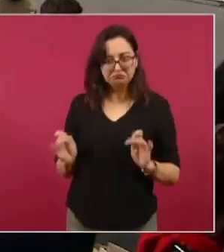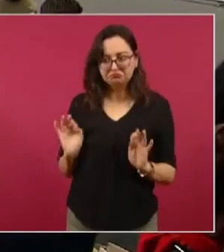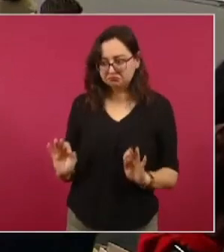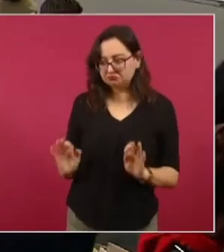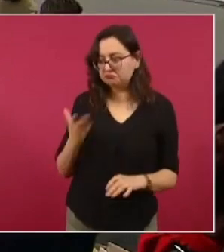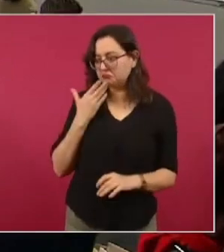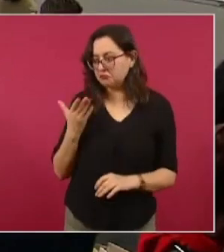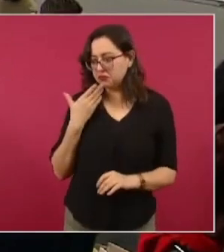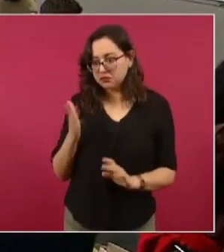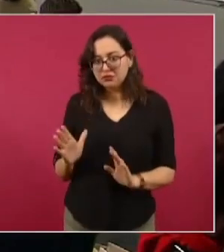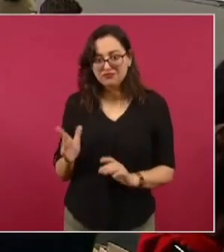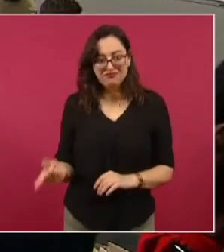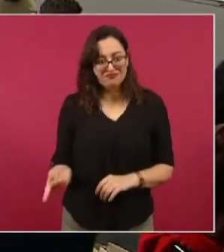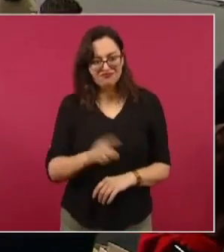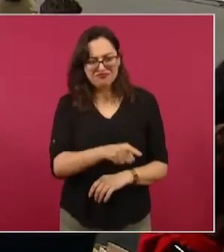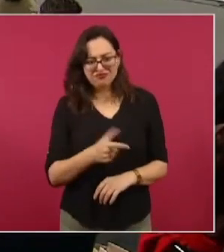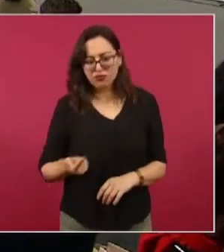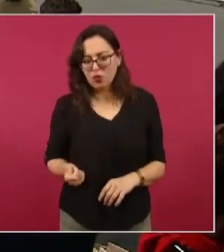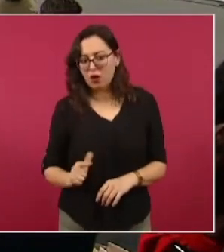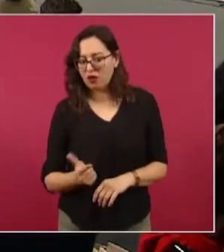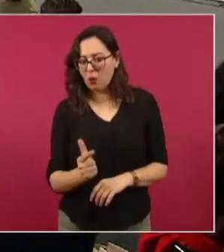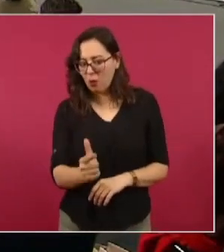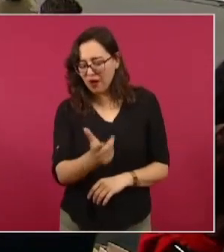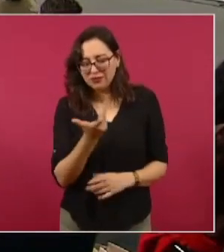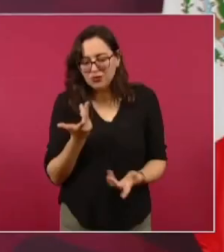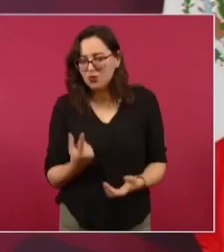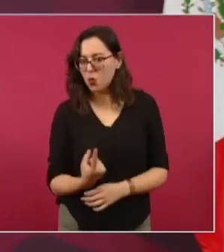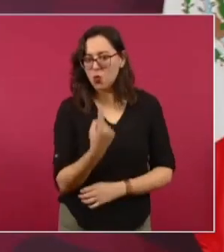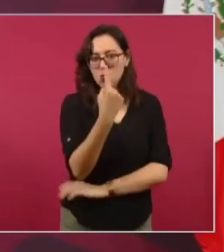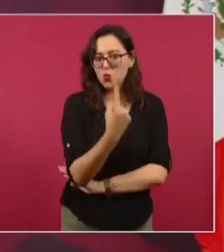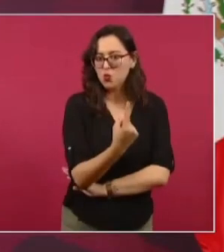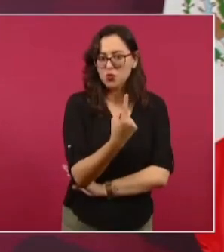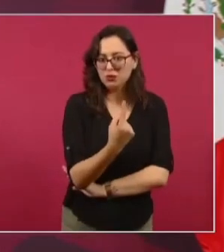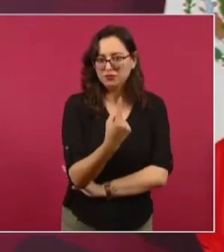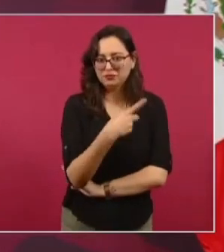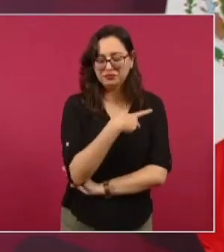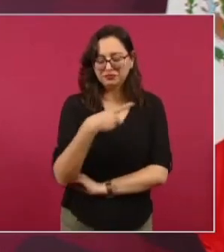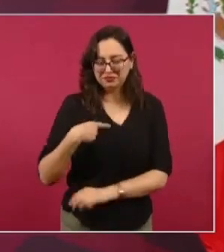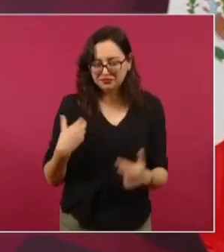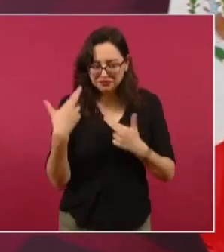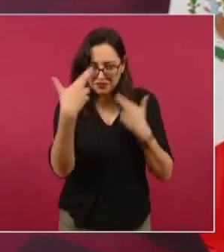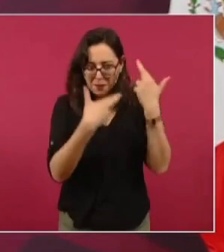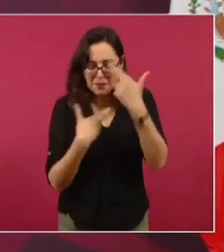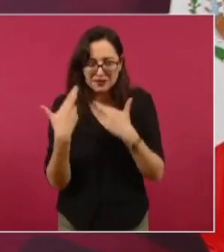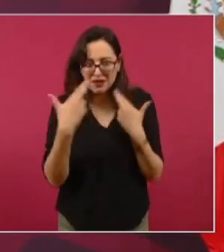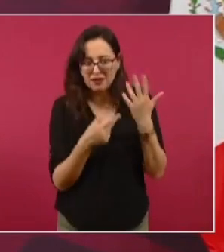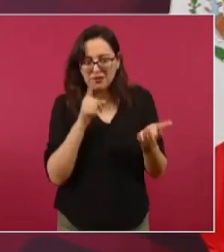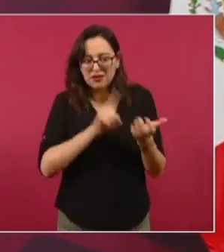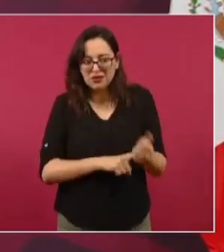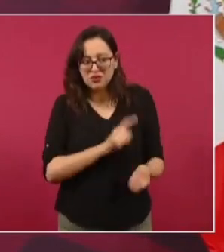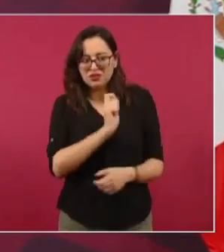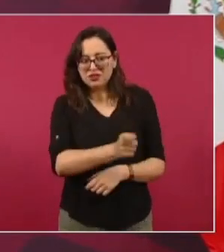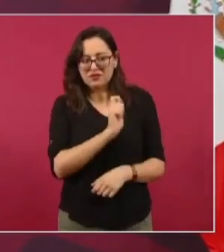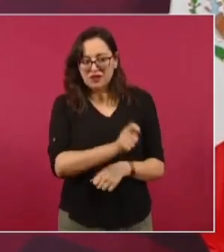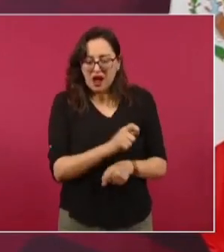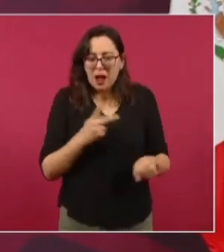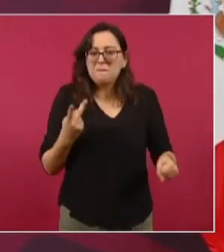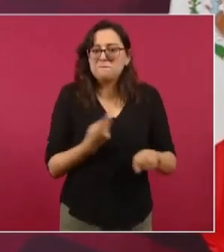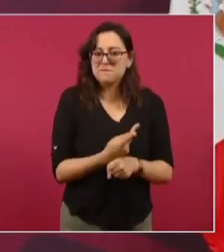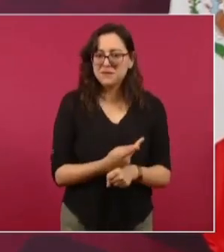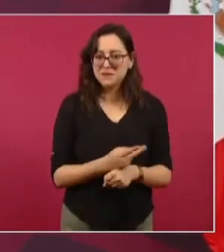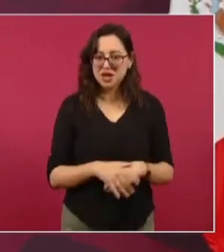Guanajuato estamos analizando hasta el comportamiento de